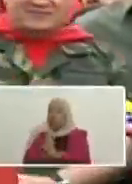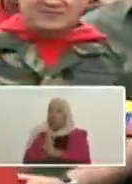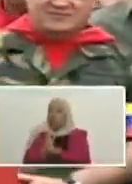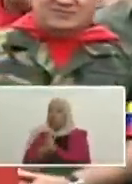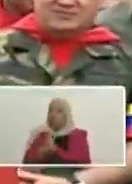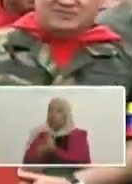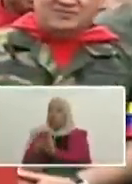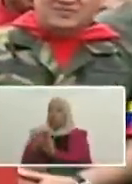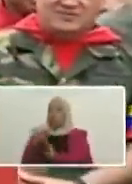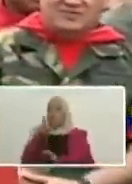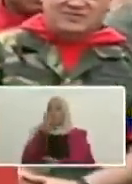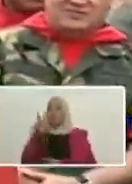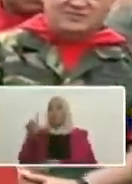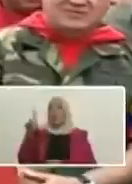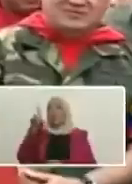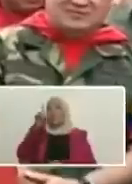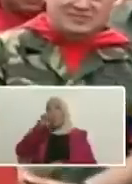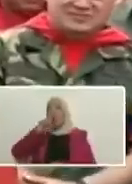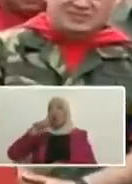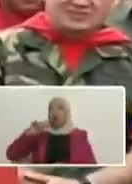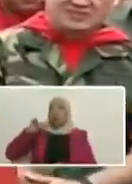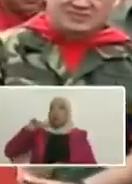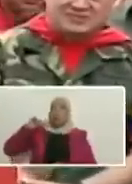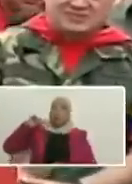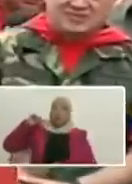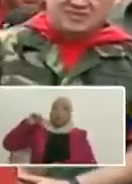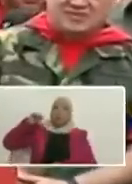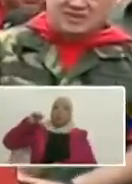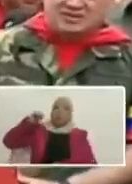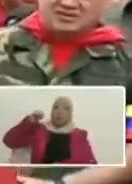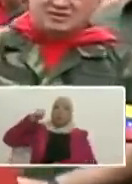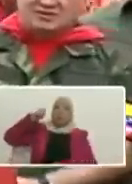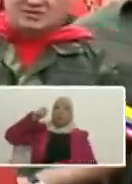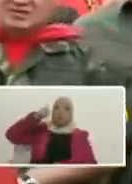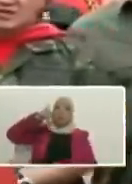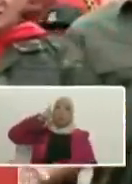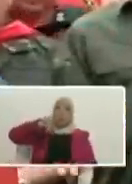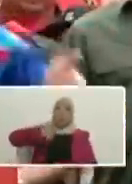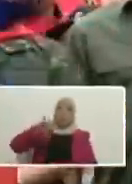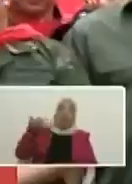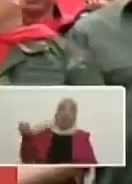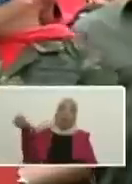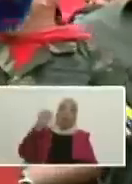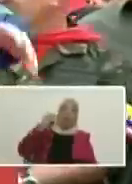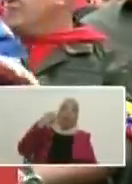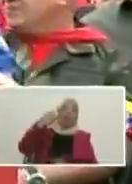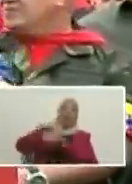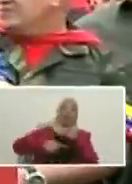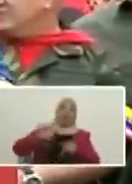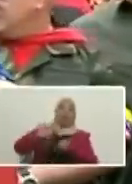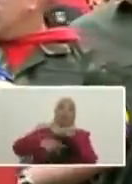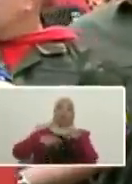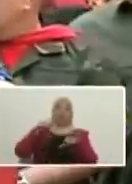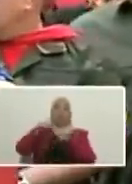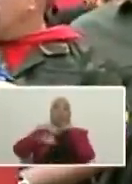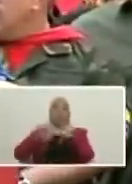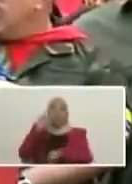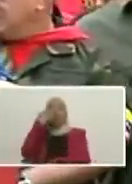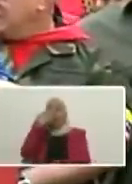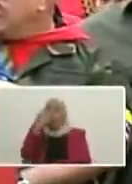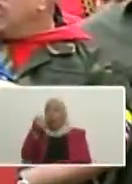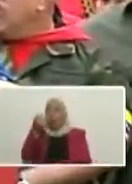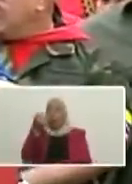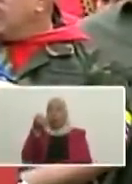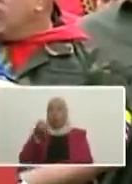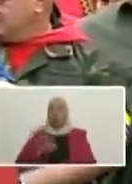de 31 años o más, todo el proceso de estos siglos tenemos que entenderlo,